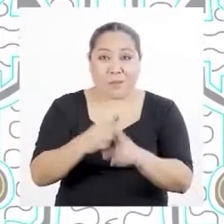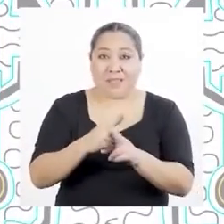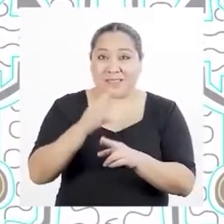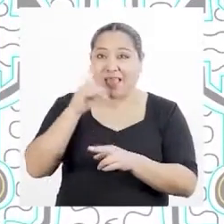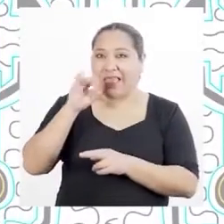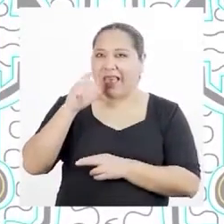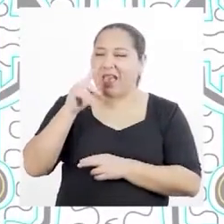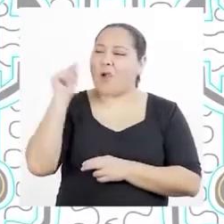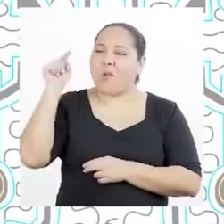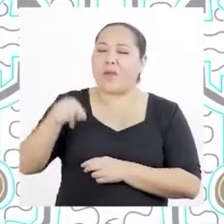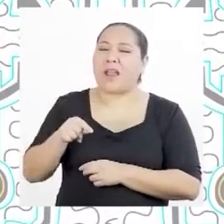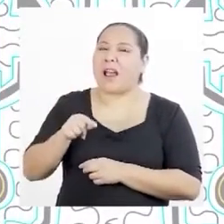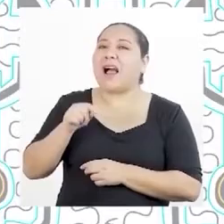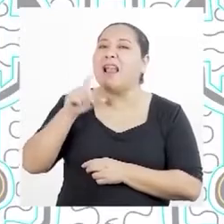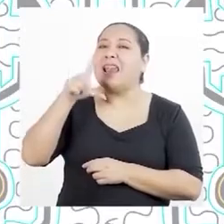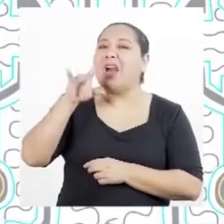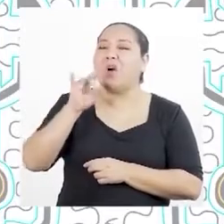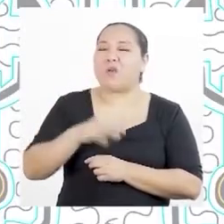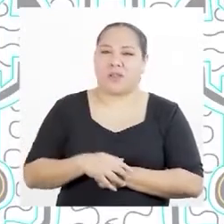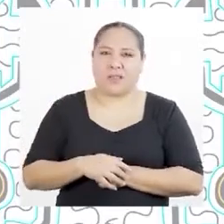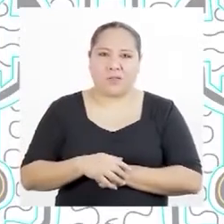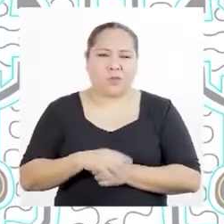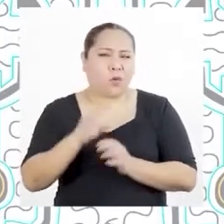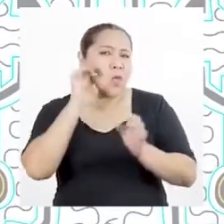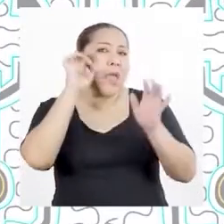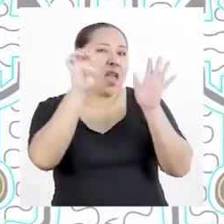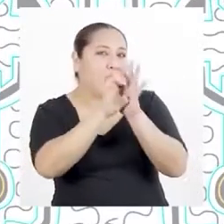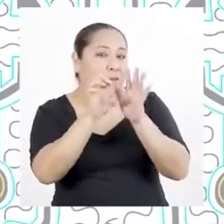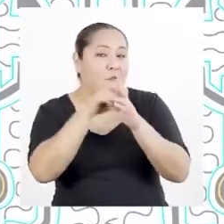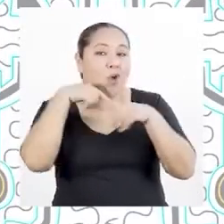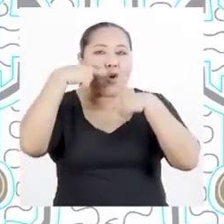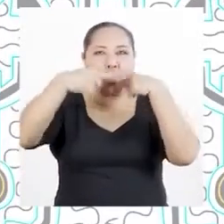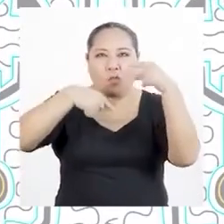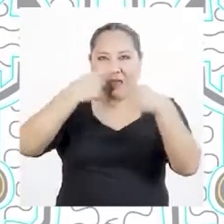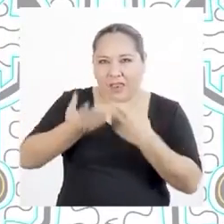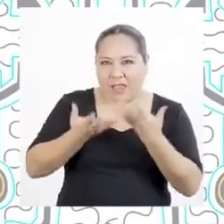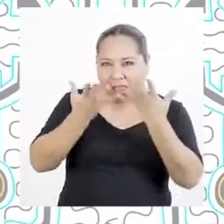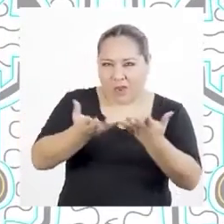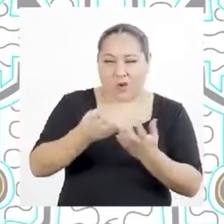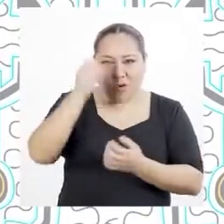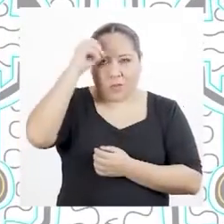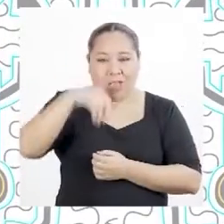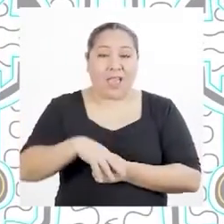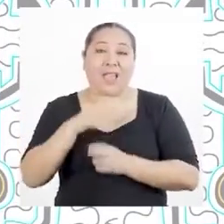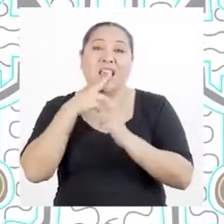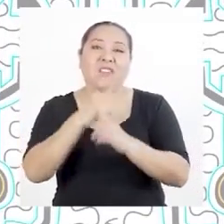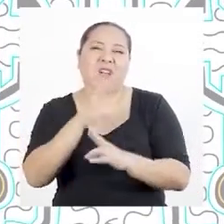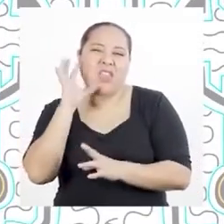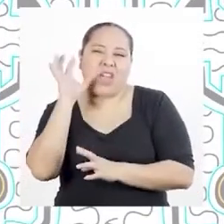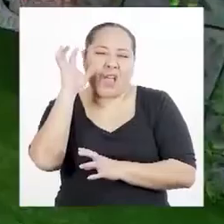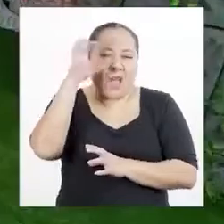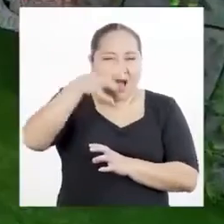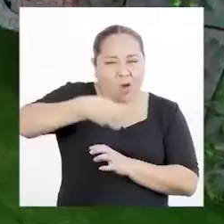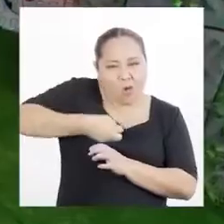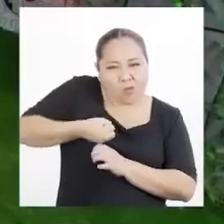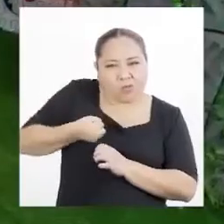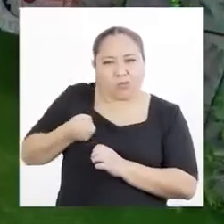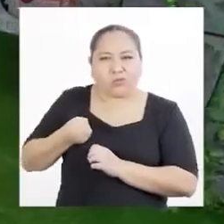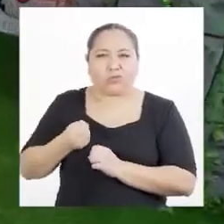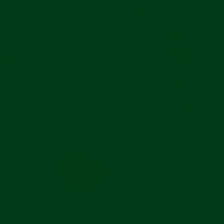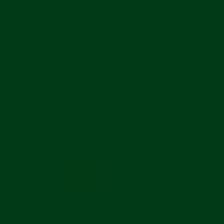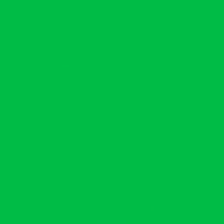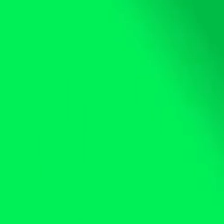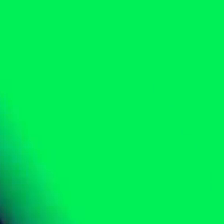para Laura, que pidió un ejemplo de contar un hecho y dar una opinión. Ahí viene la respuesta de Decao.